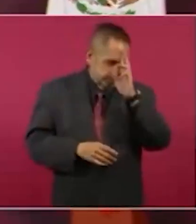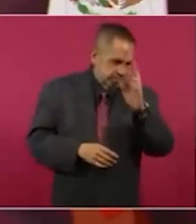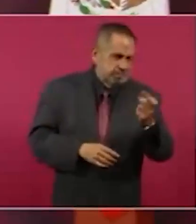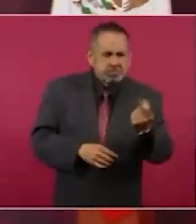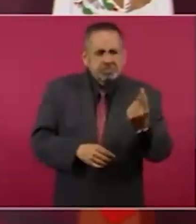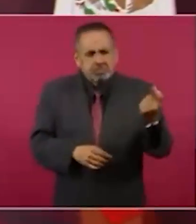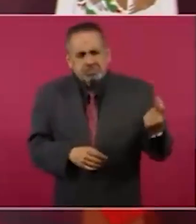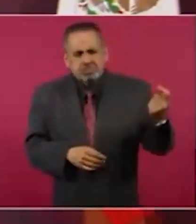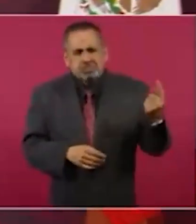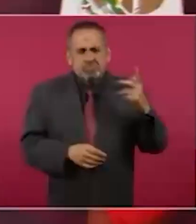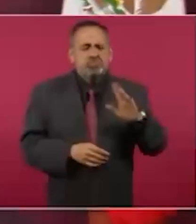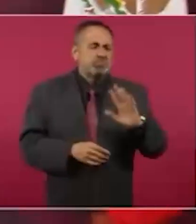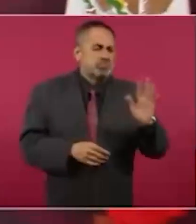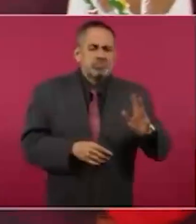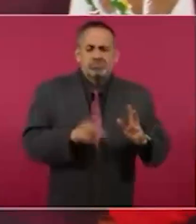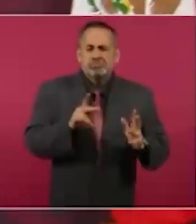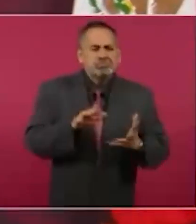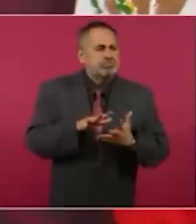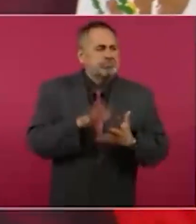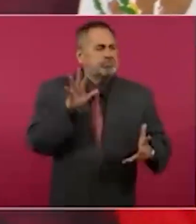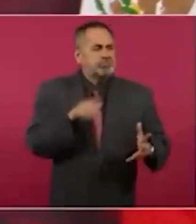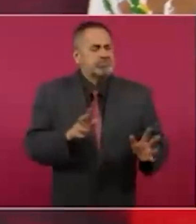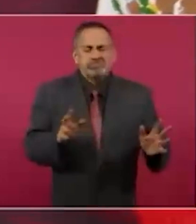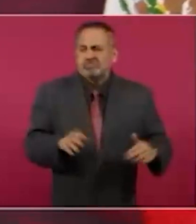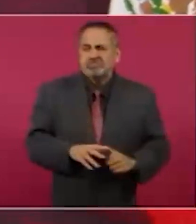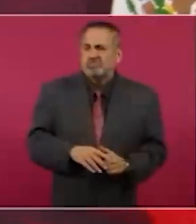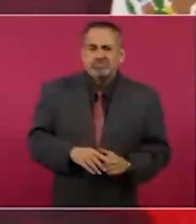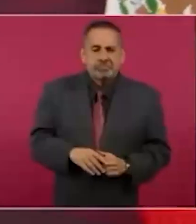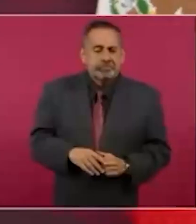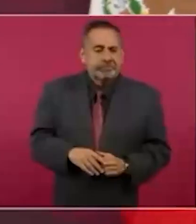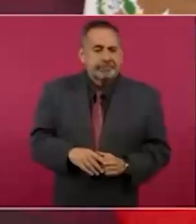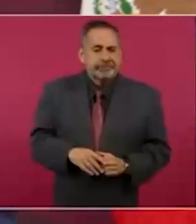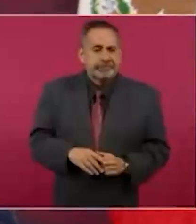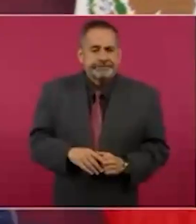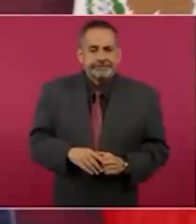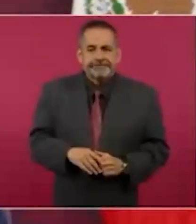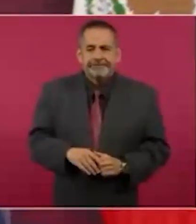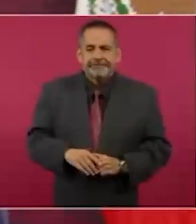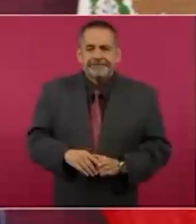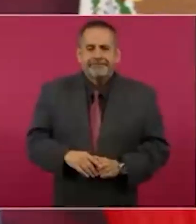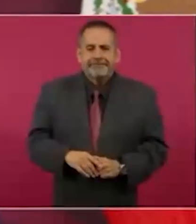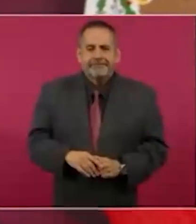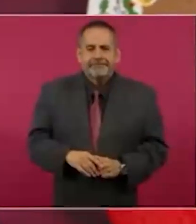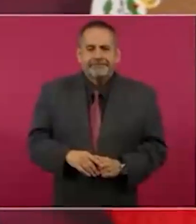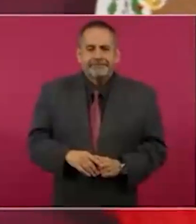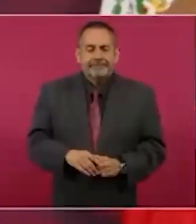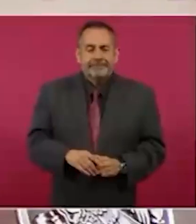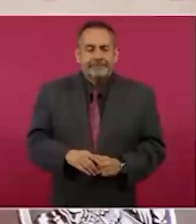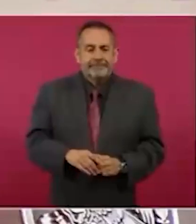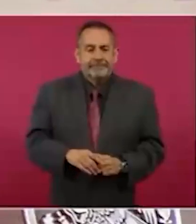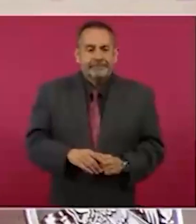que actualmente hay excepciones honrorosas porque es un poder que, desde hace años, se sometió al poder económico